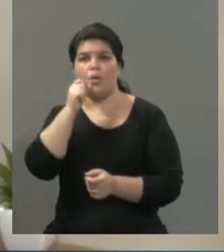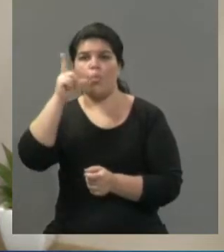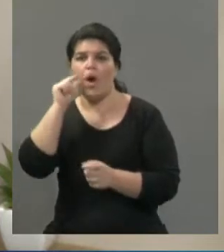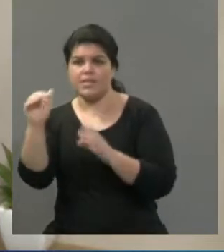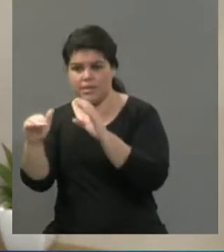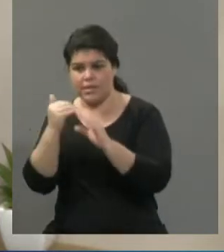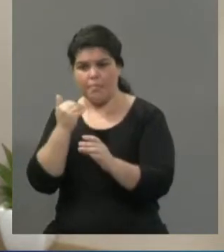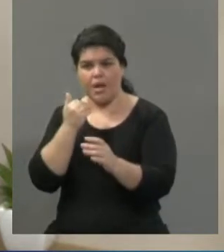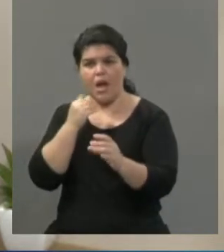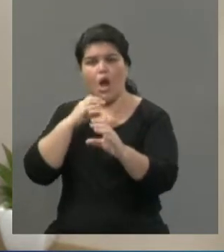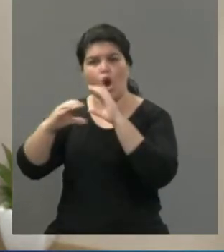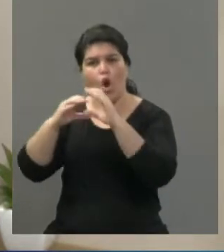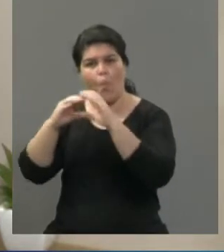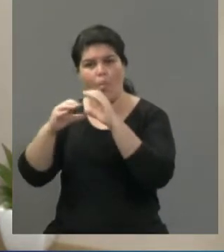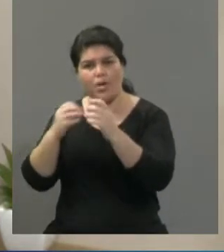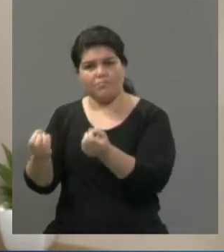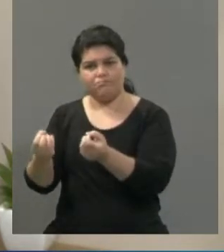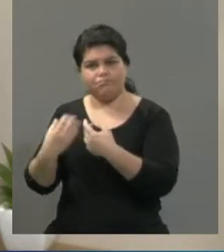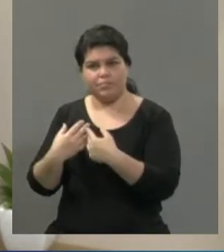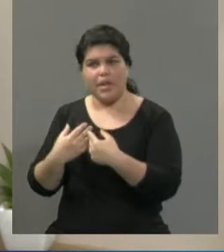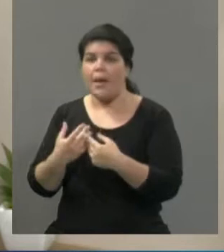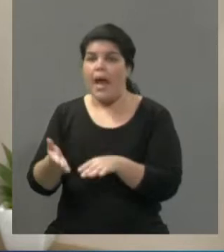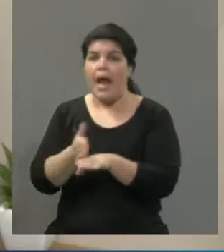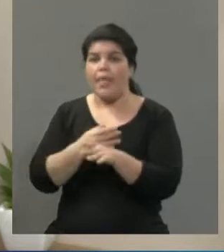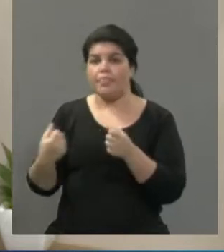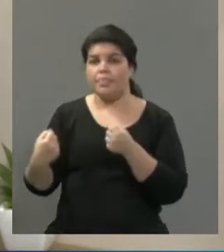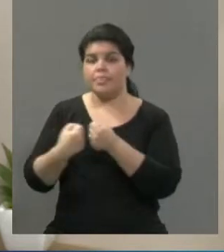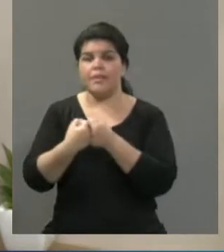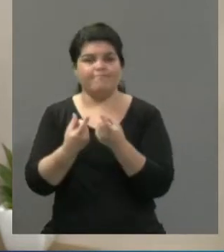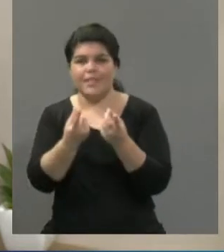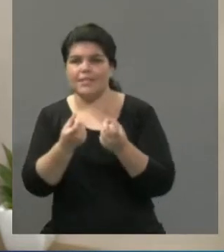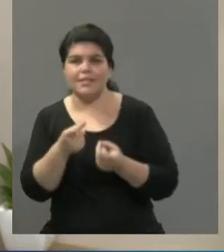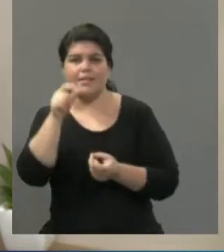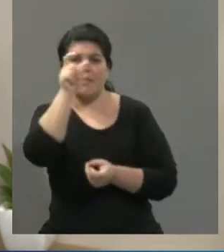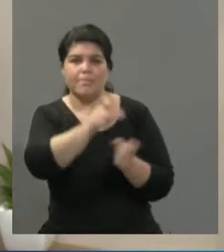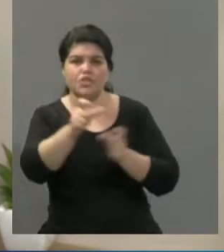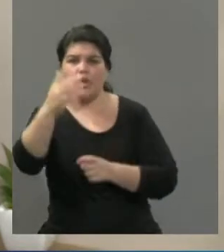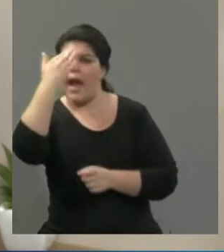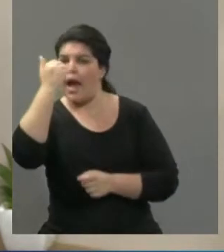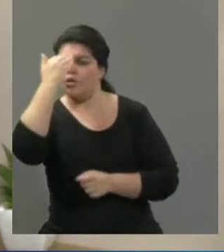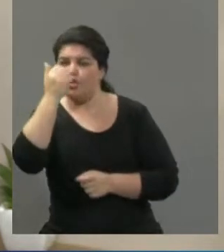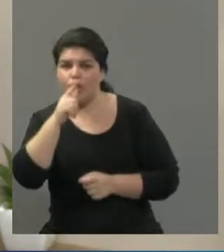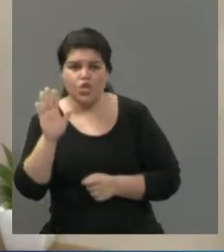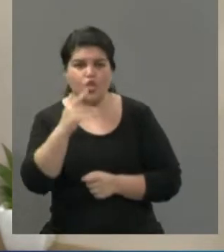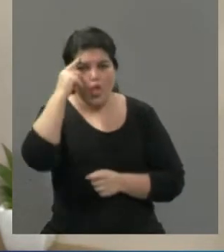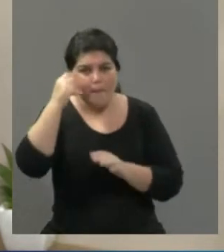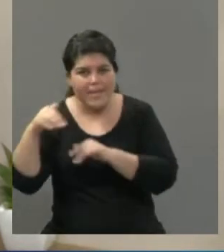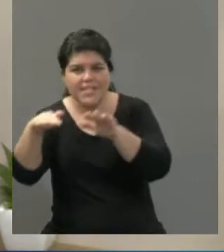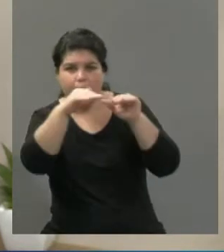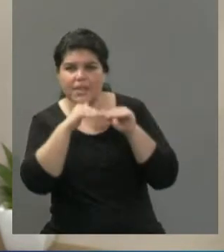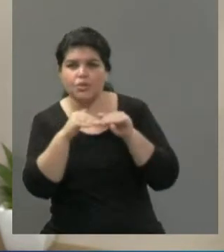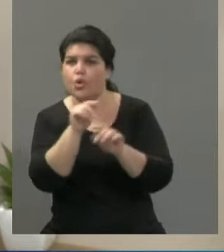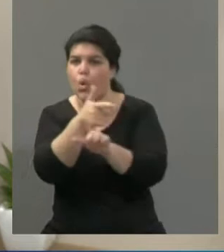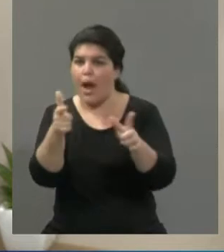invita a que se comunique, pero que previamente lleguen a un acuerdo con los actores, porque estaba claro que no todos pensaban lo mismo. Y es ahí